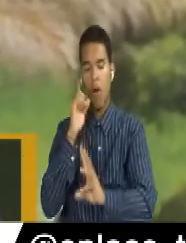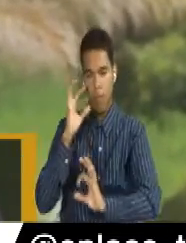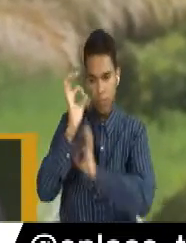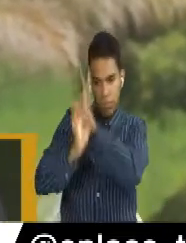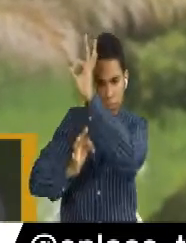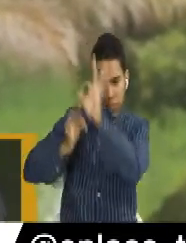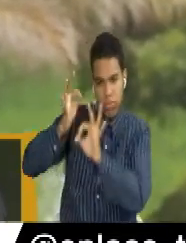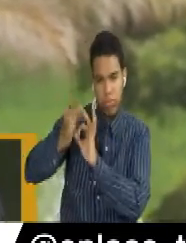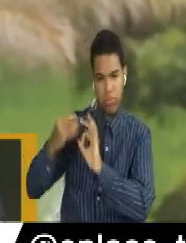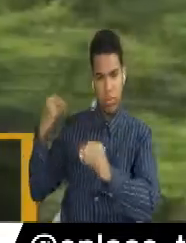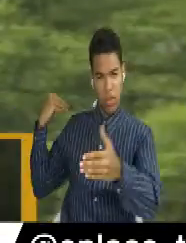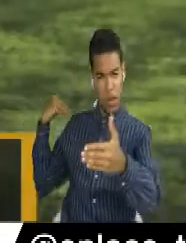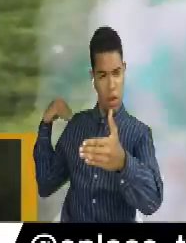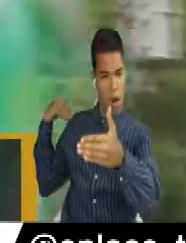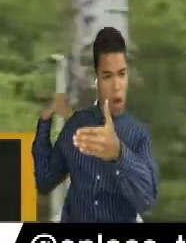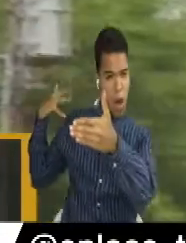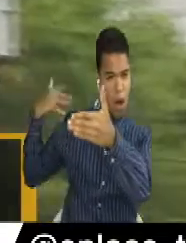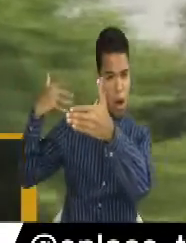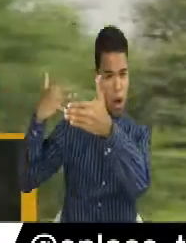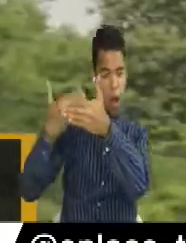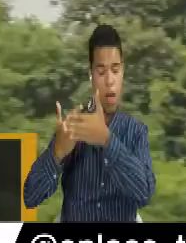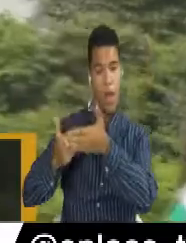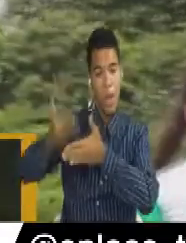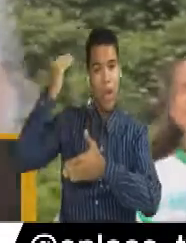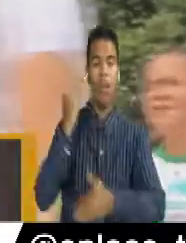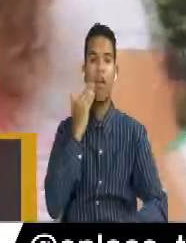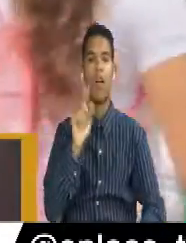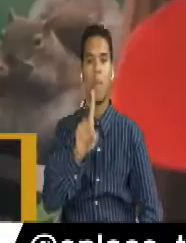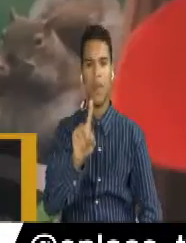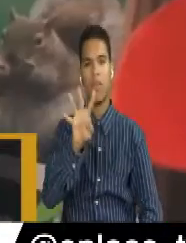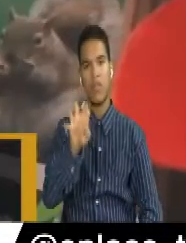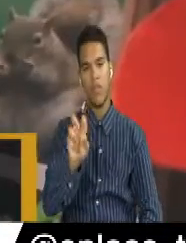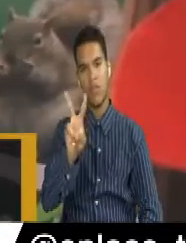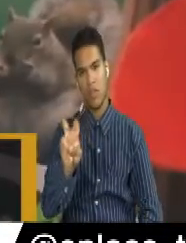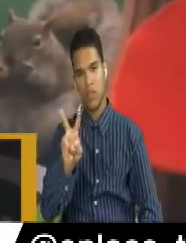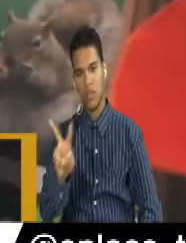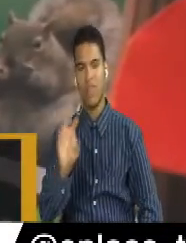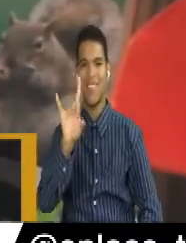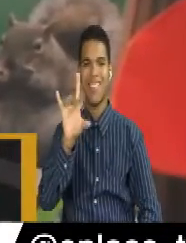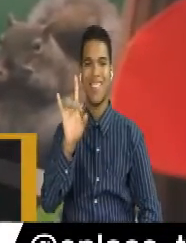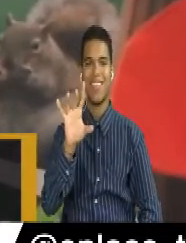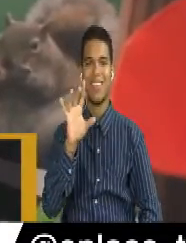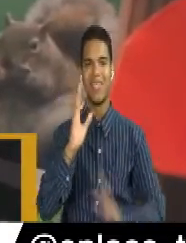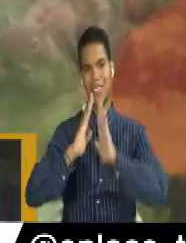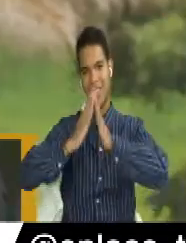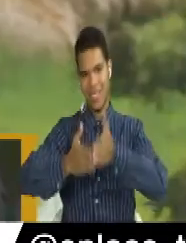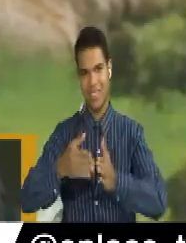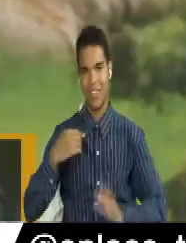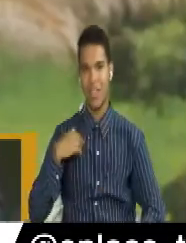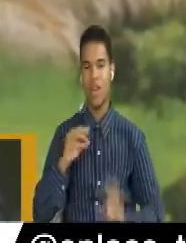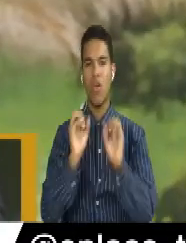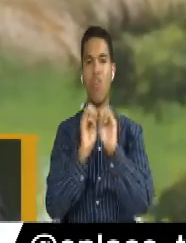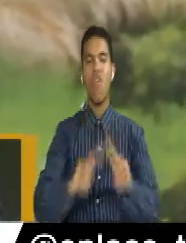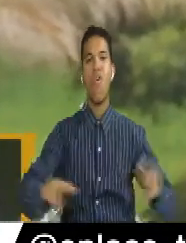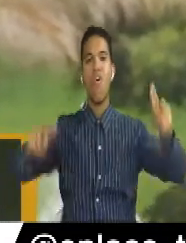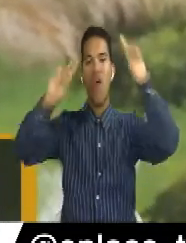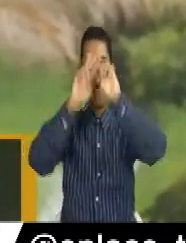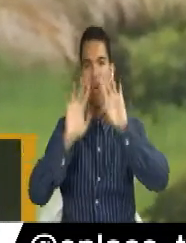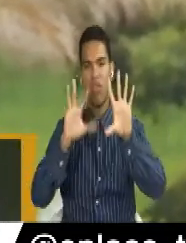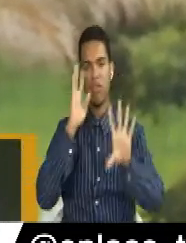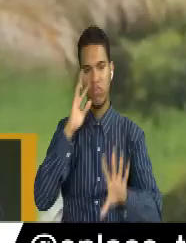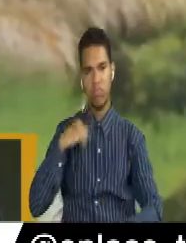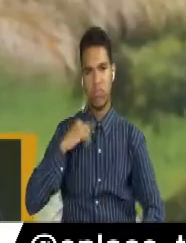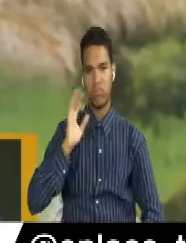desde 1972, el 15 de diciembre, fue decretado por la Secretaría General de las Naciones Unidas esta fecha tan importante, teniendo en